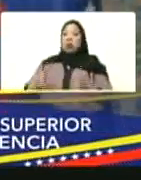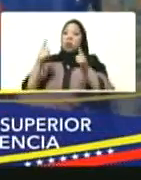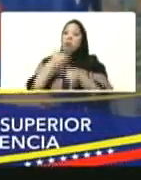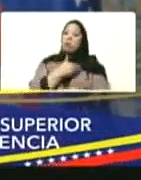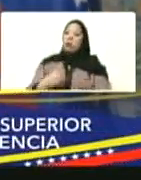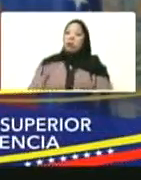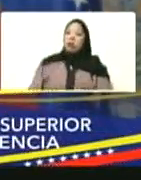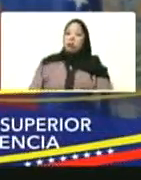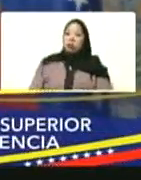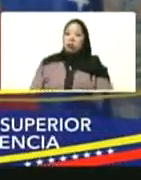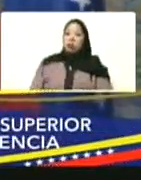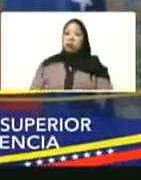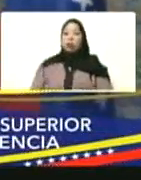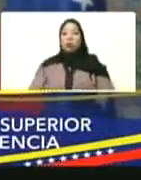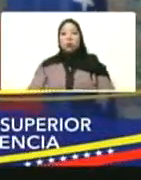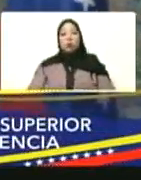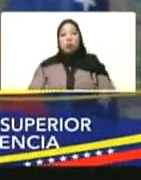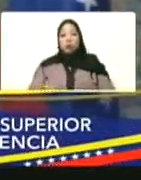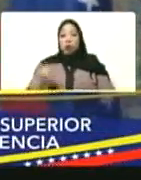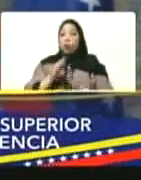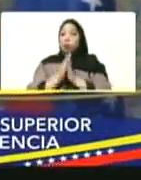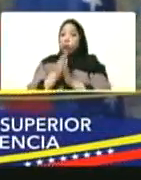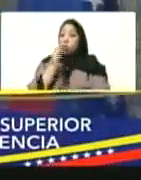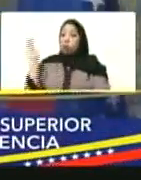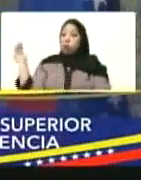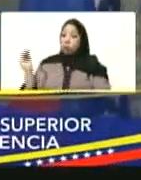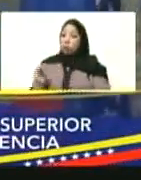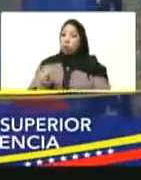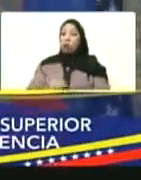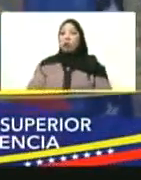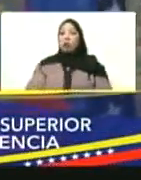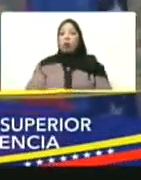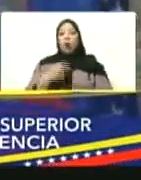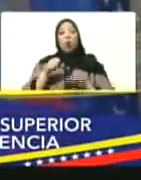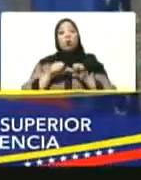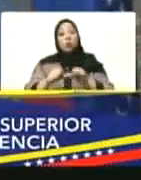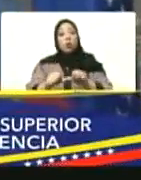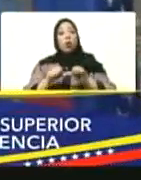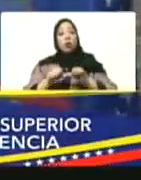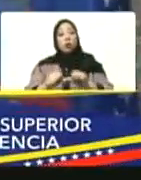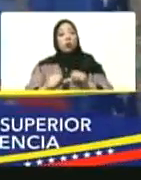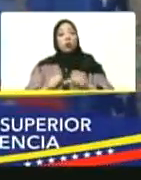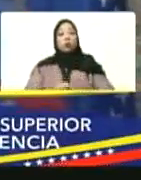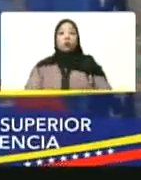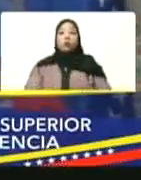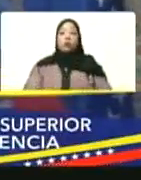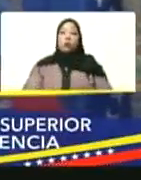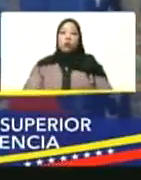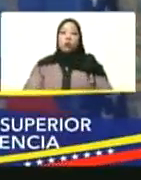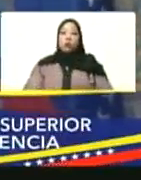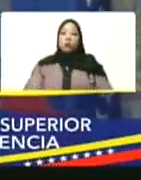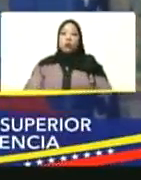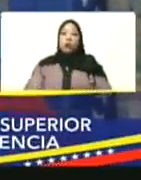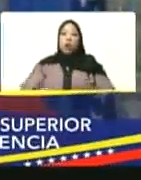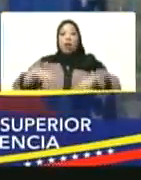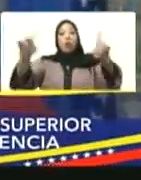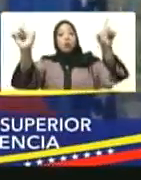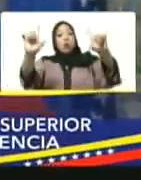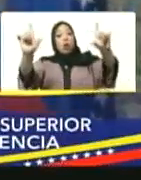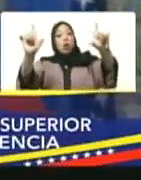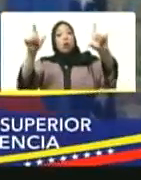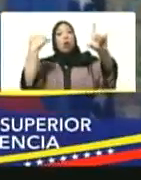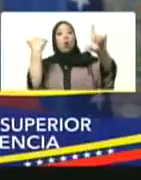presidente. Et si vous me permettez, monsieur le président. Hemos seguido por Telesur y por los medios